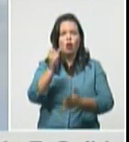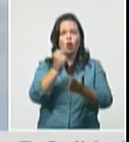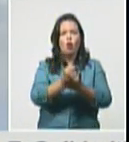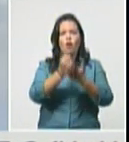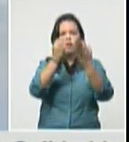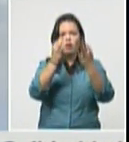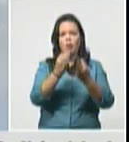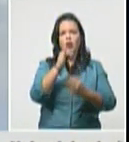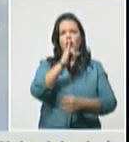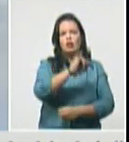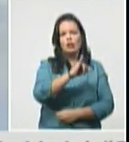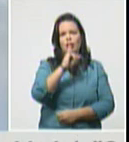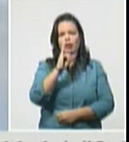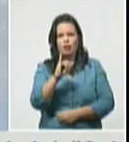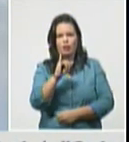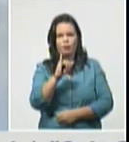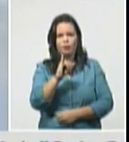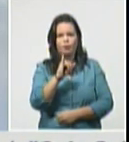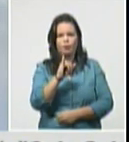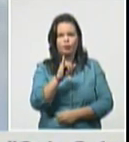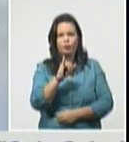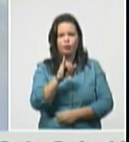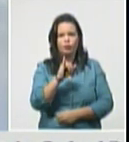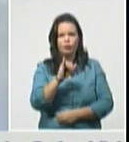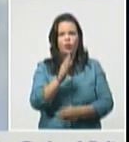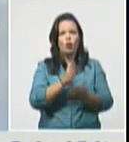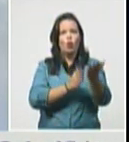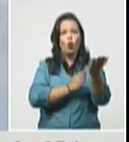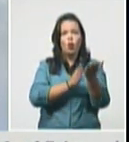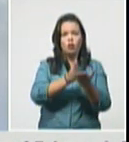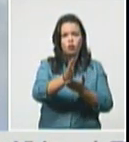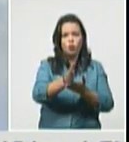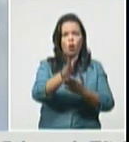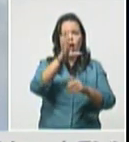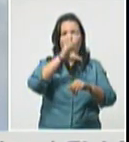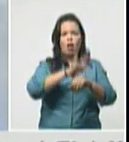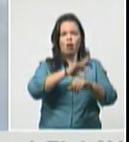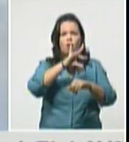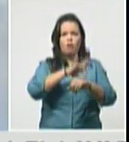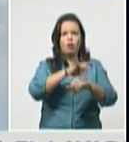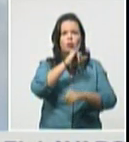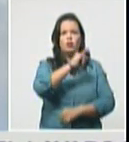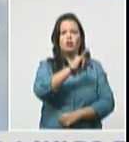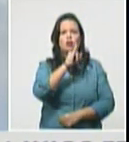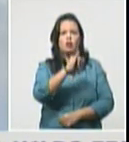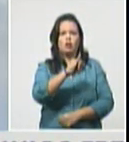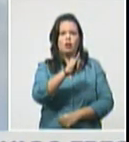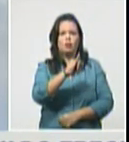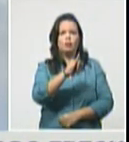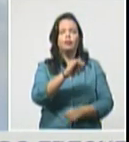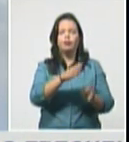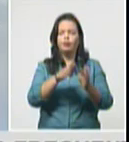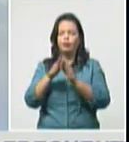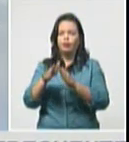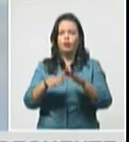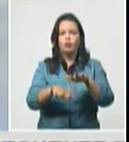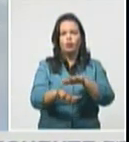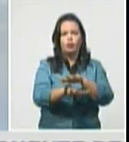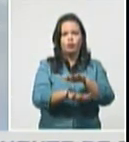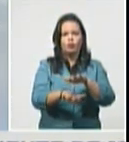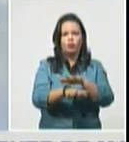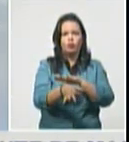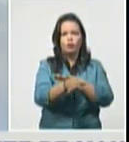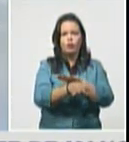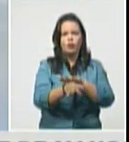66, activos 66. En la atención primaria de salud se vigilan por nuestros profesionales